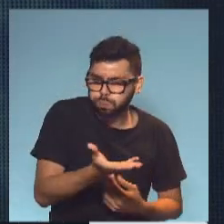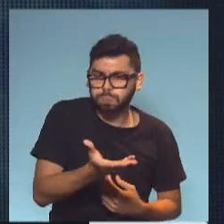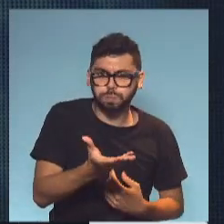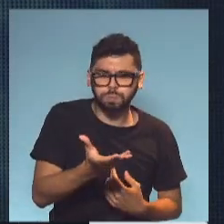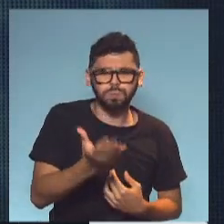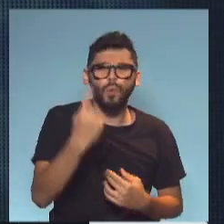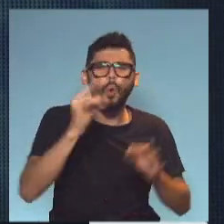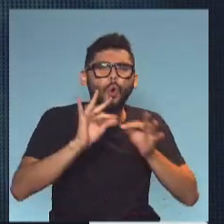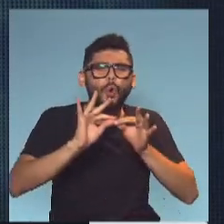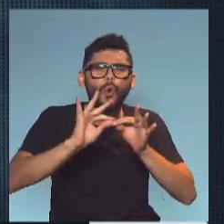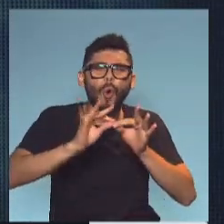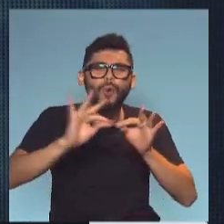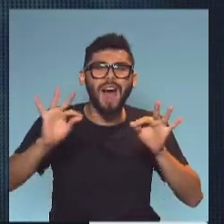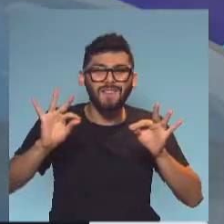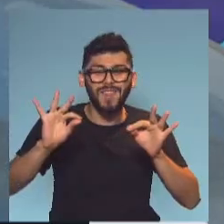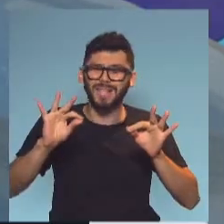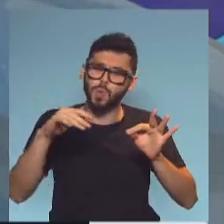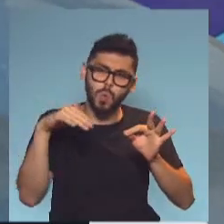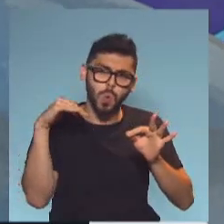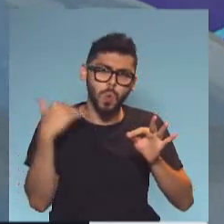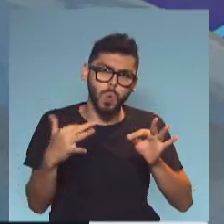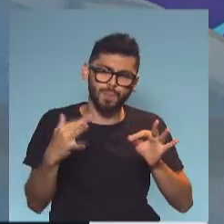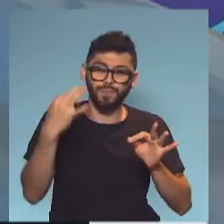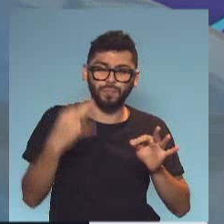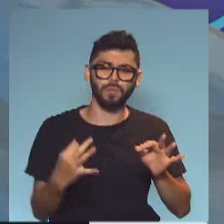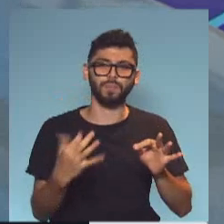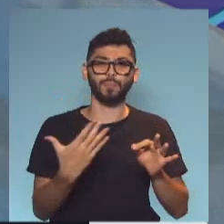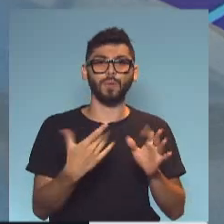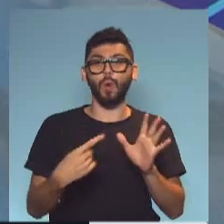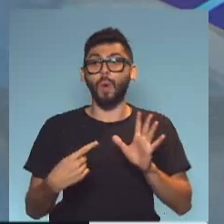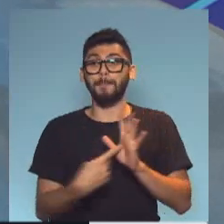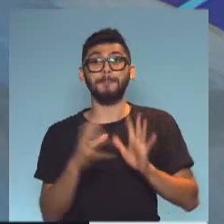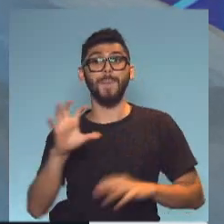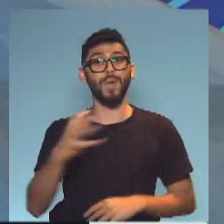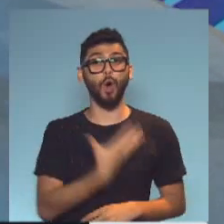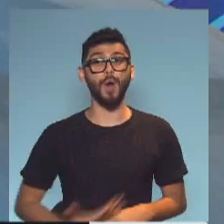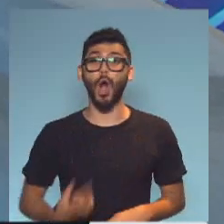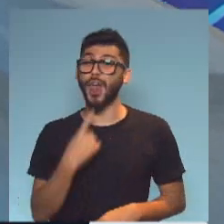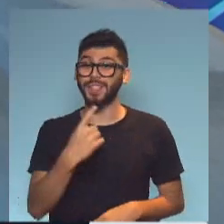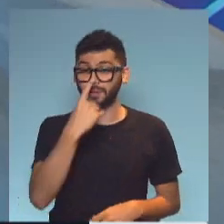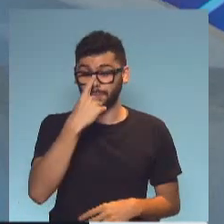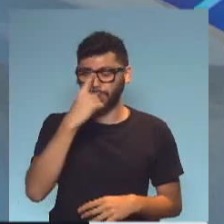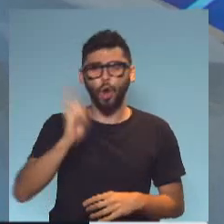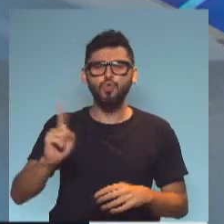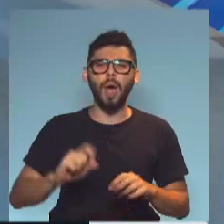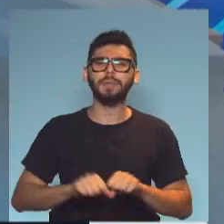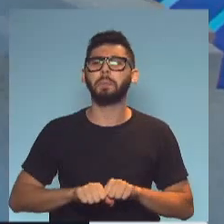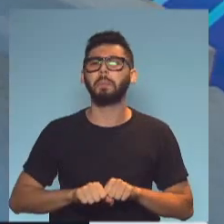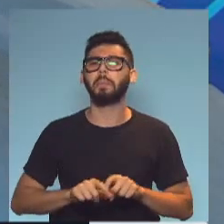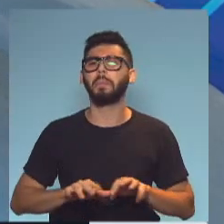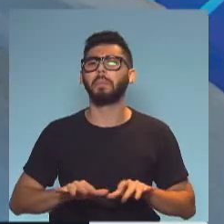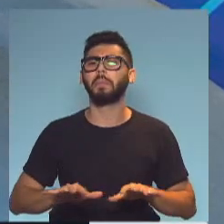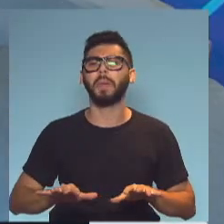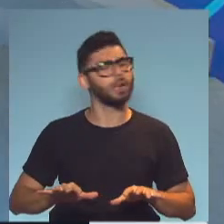una frase allí que la verdad es muy contundente del gobernador de la provincia de Buenos Aires. Esto no es una ola, es un tsunami. ¿Cómo estás,